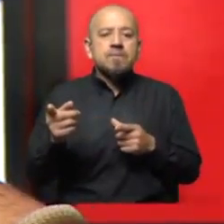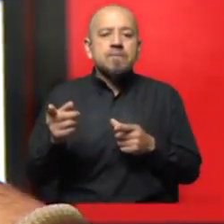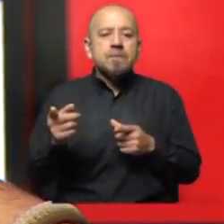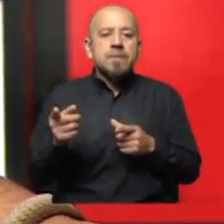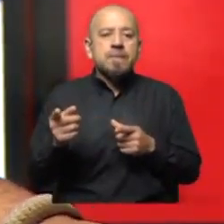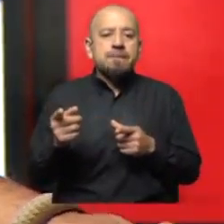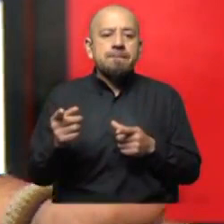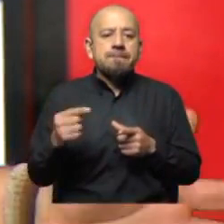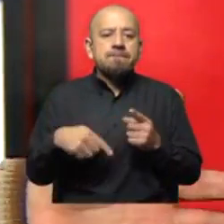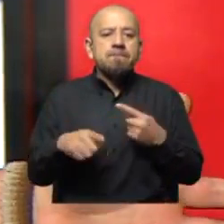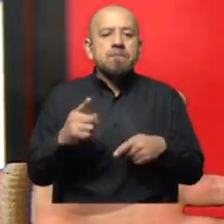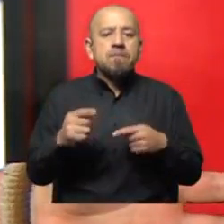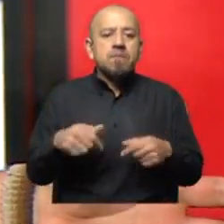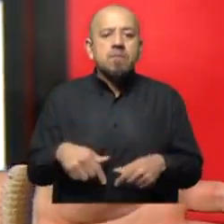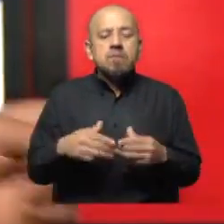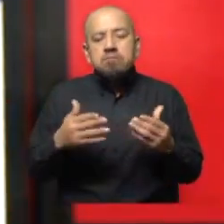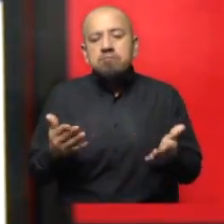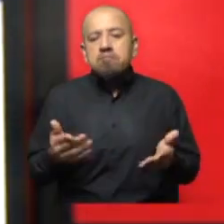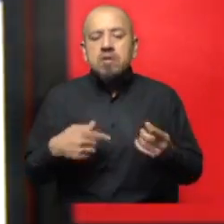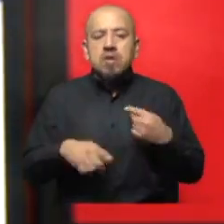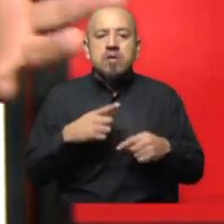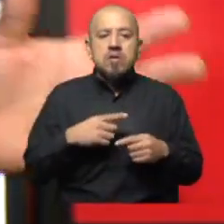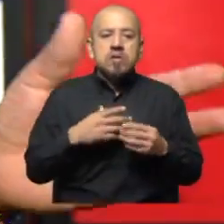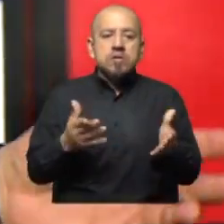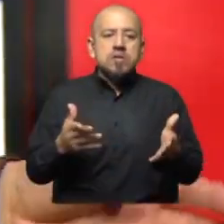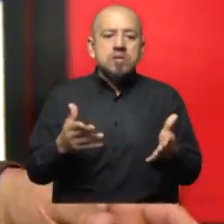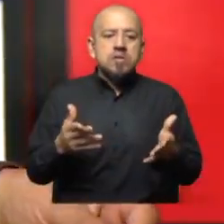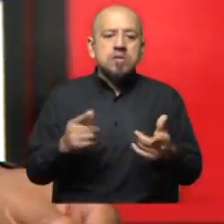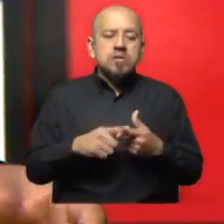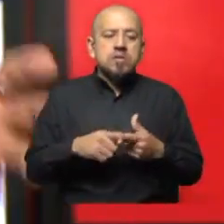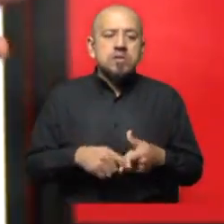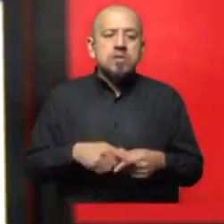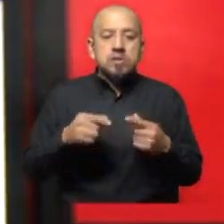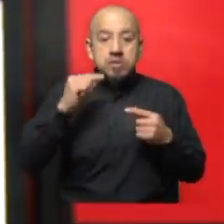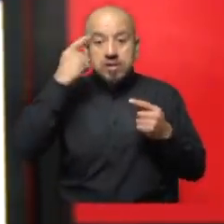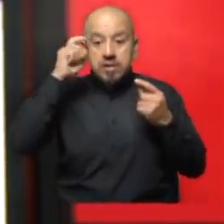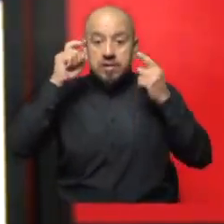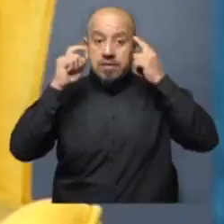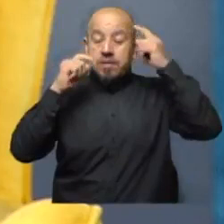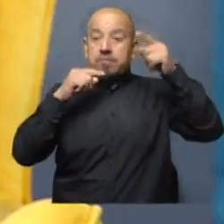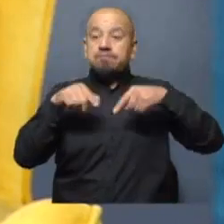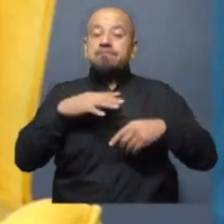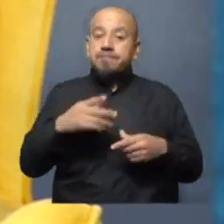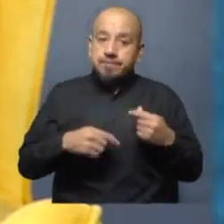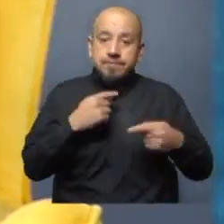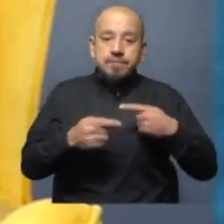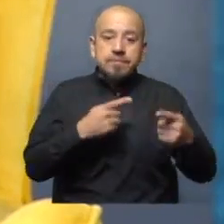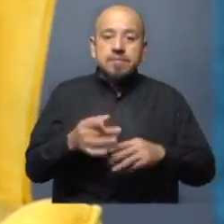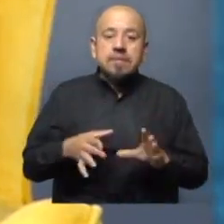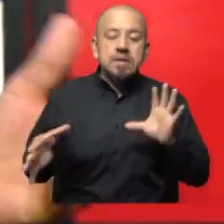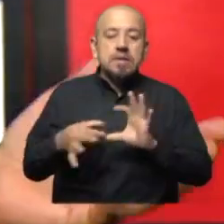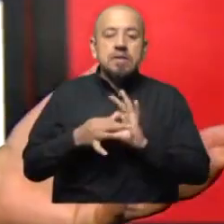y aún así no nos podemos como separaron romper esto entonces esa idea de que había algo que nos mantenía unidos y